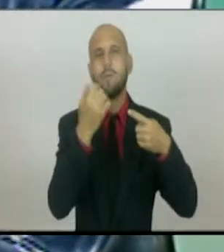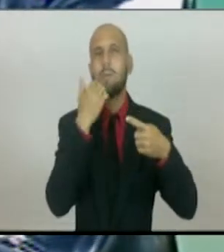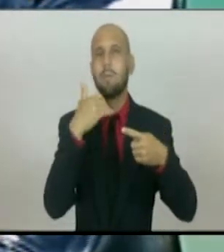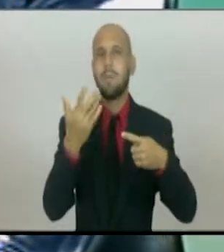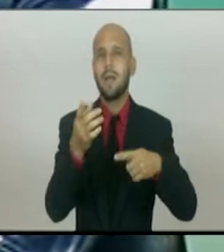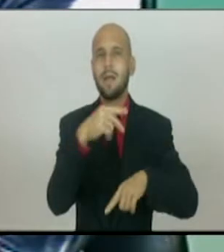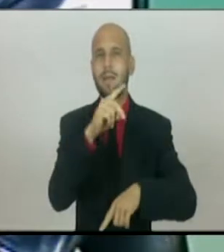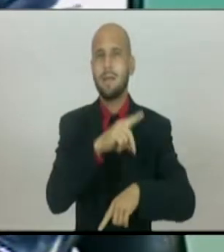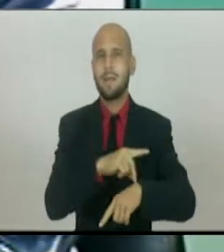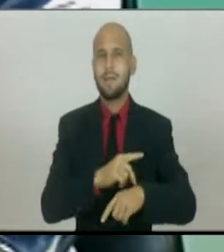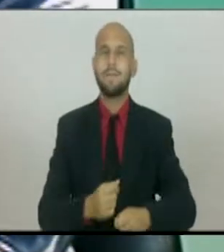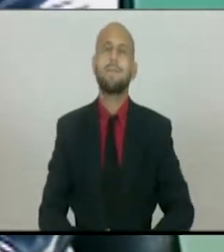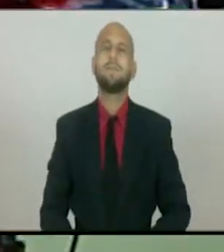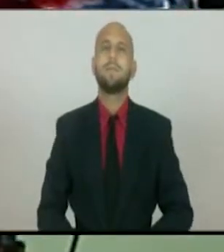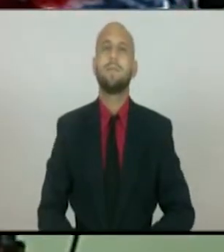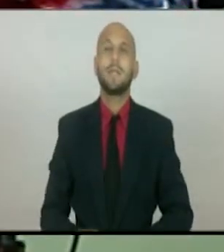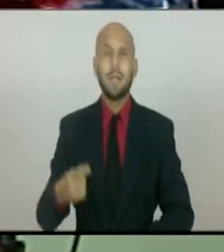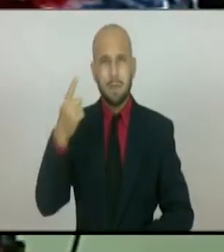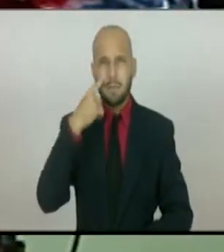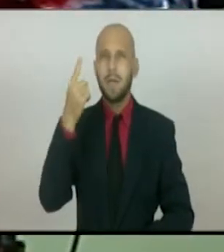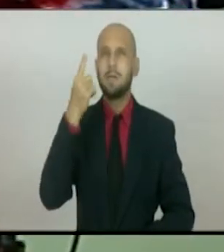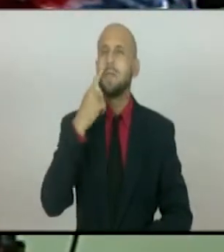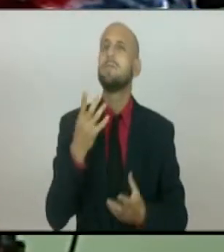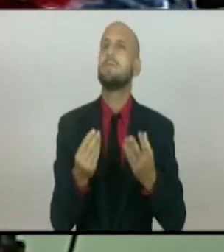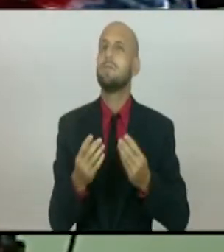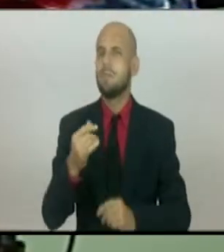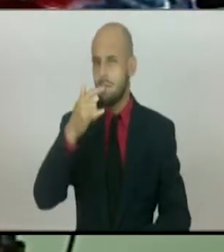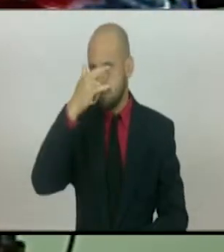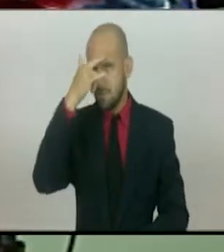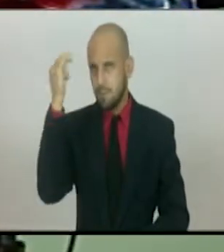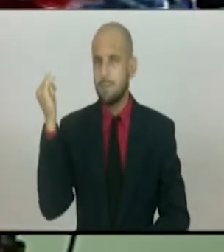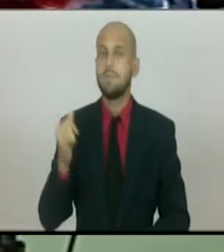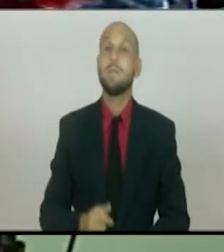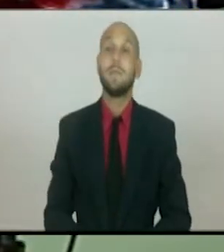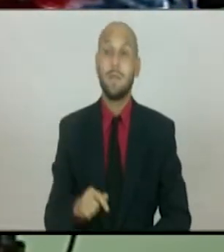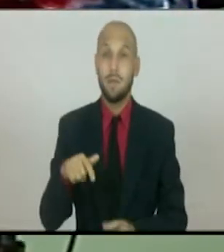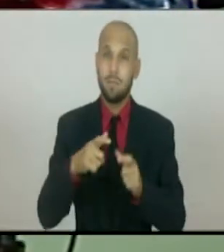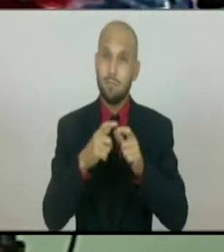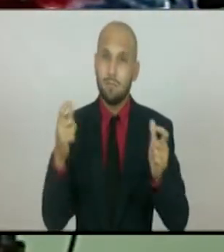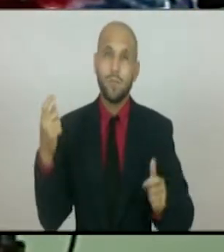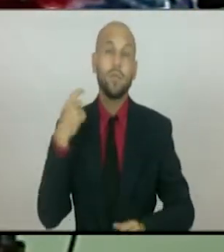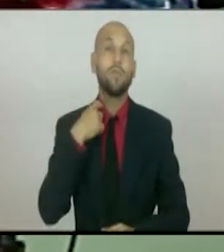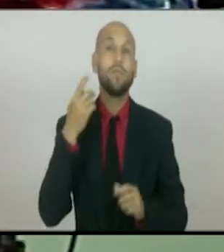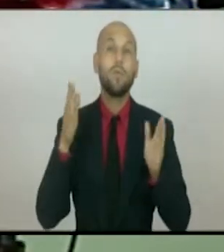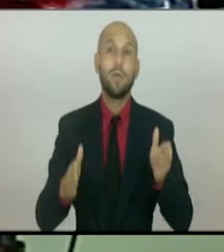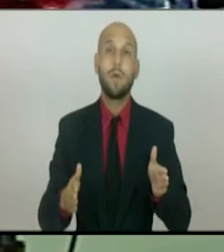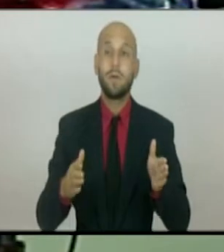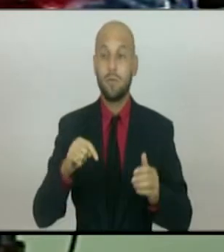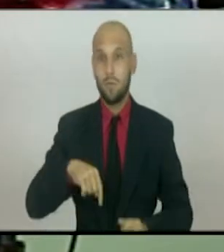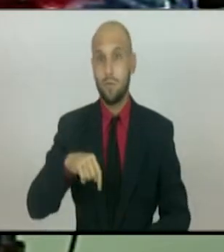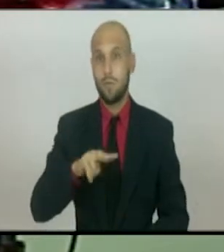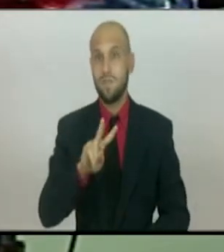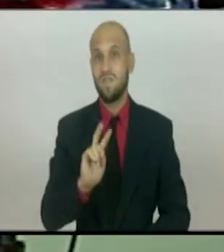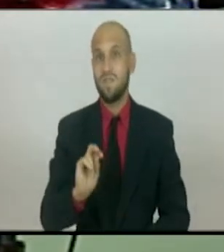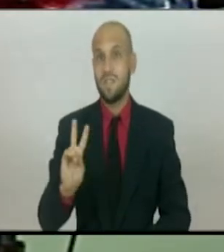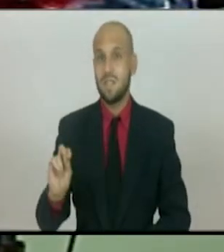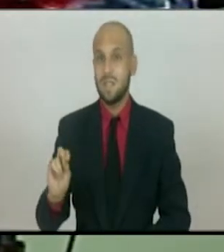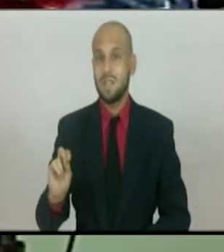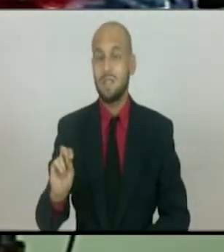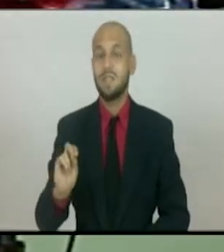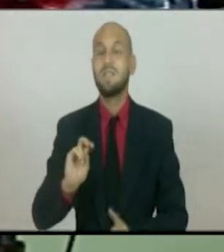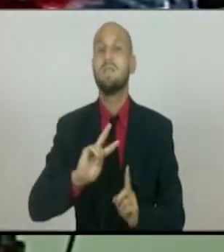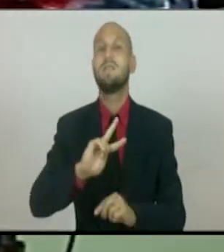común. Exactamente, sí. Es más común y es en la que nos hemos mantenido todo el año 2020 y lo que va de